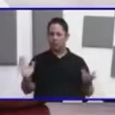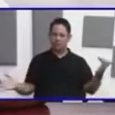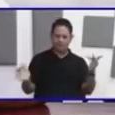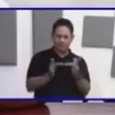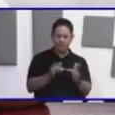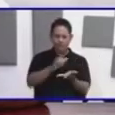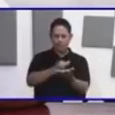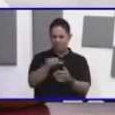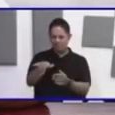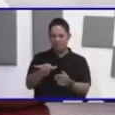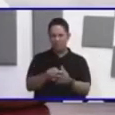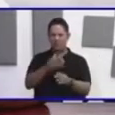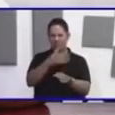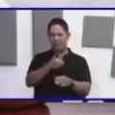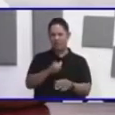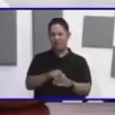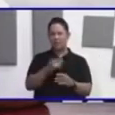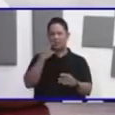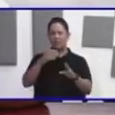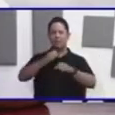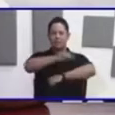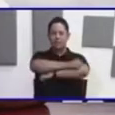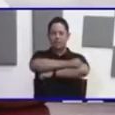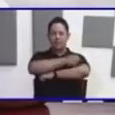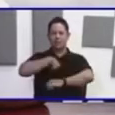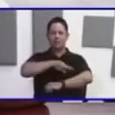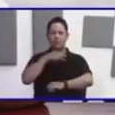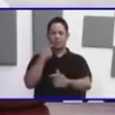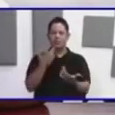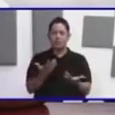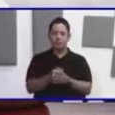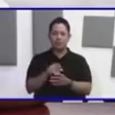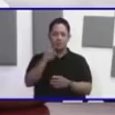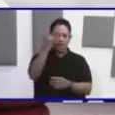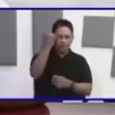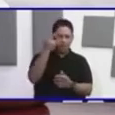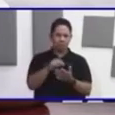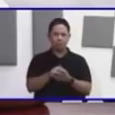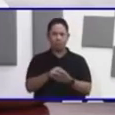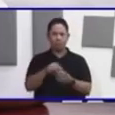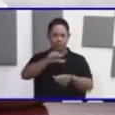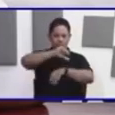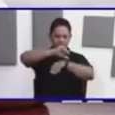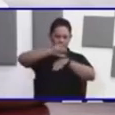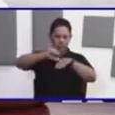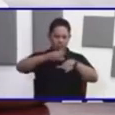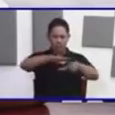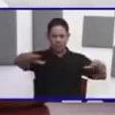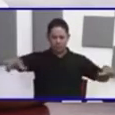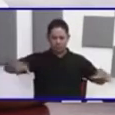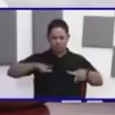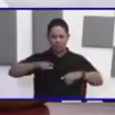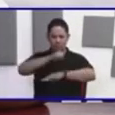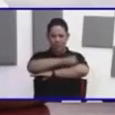Con respecto a la hermeticidad de las ventanas, está requerida por normas únicamente en el caso que existan en salas de cirugía, como lo define la resolución tal, tal y